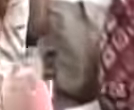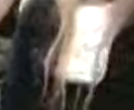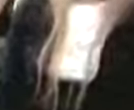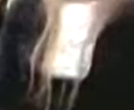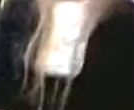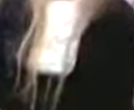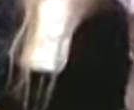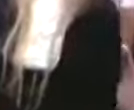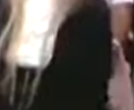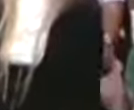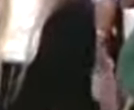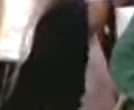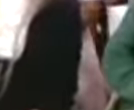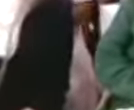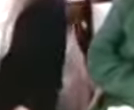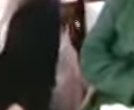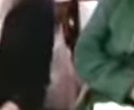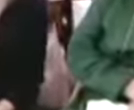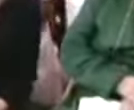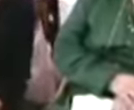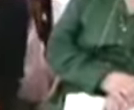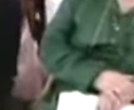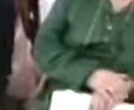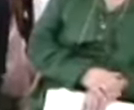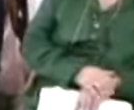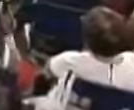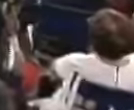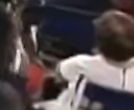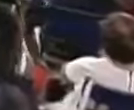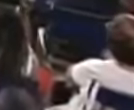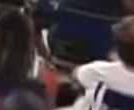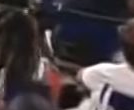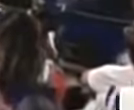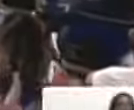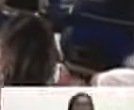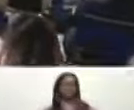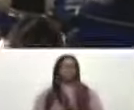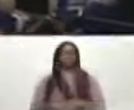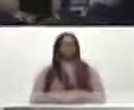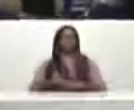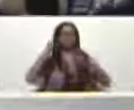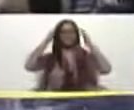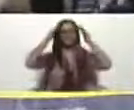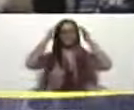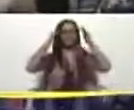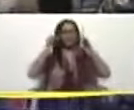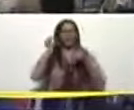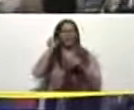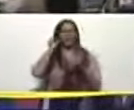Una belleza, pues mi saludo a las mujeres educadoras,